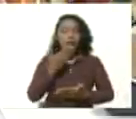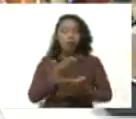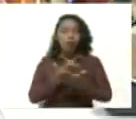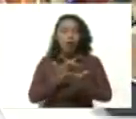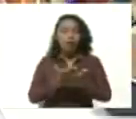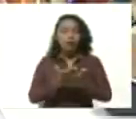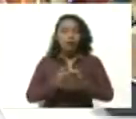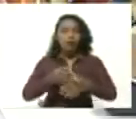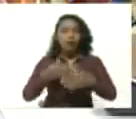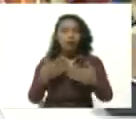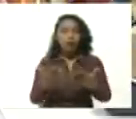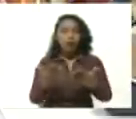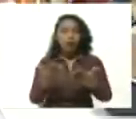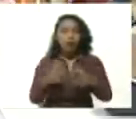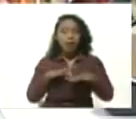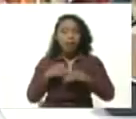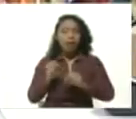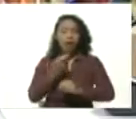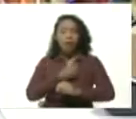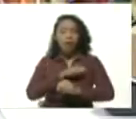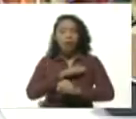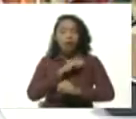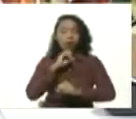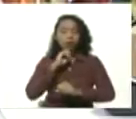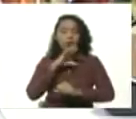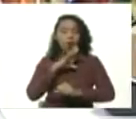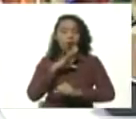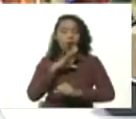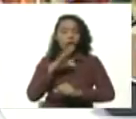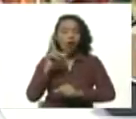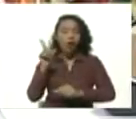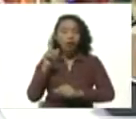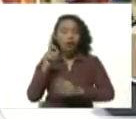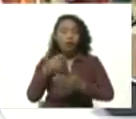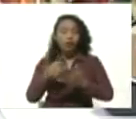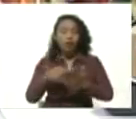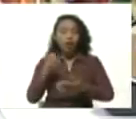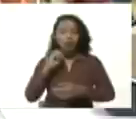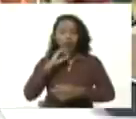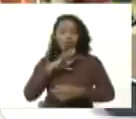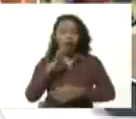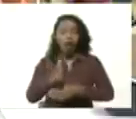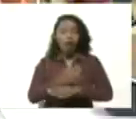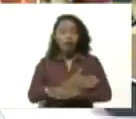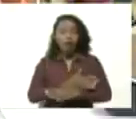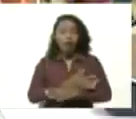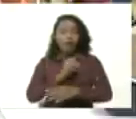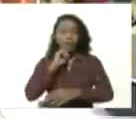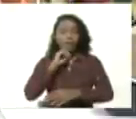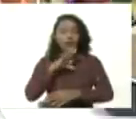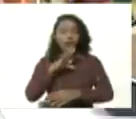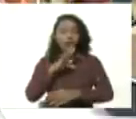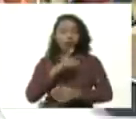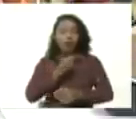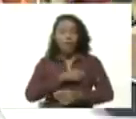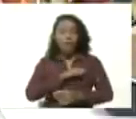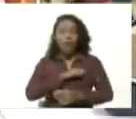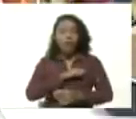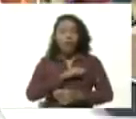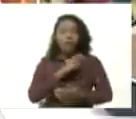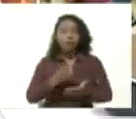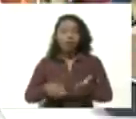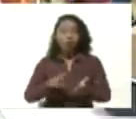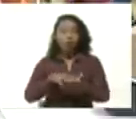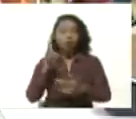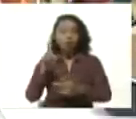que el imperio español, el antiguo imperio español, corrijo, la monarquía española y España, rectifique